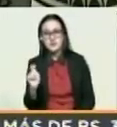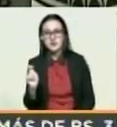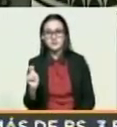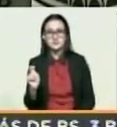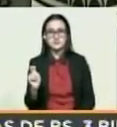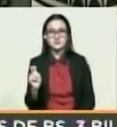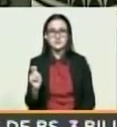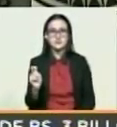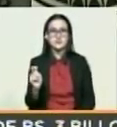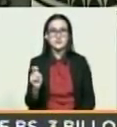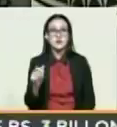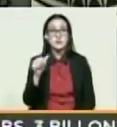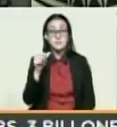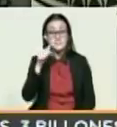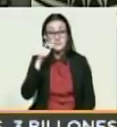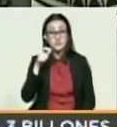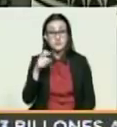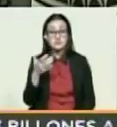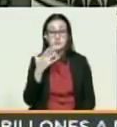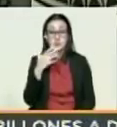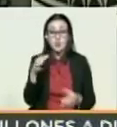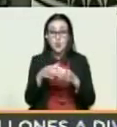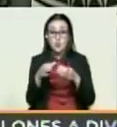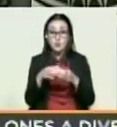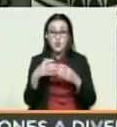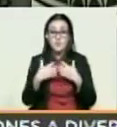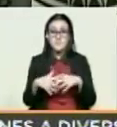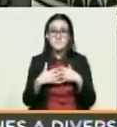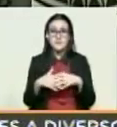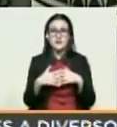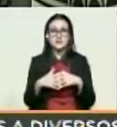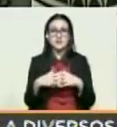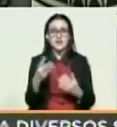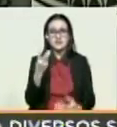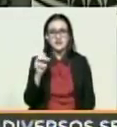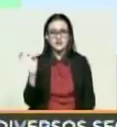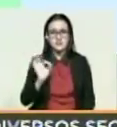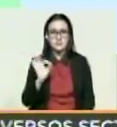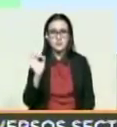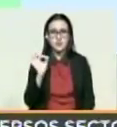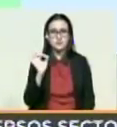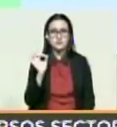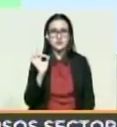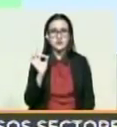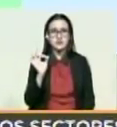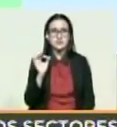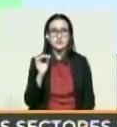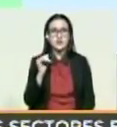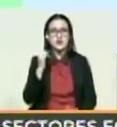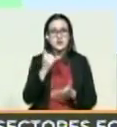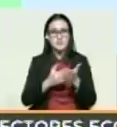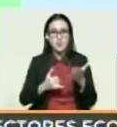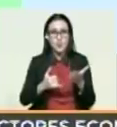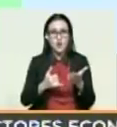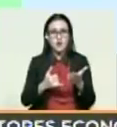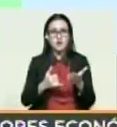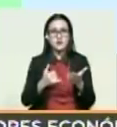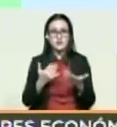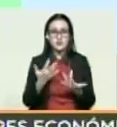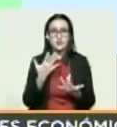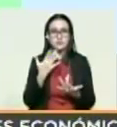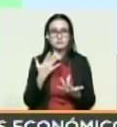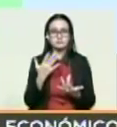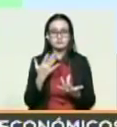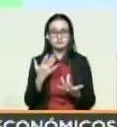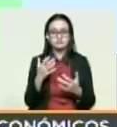y las personas jurídicas tienen un equivalente del 30 por ciento sobre el impuesto sobre la renta declarado en el ejercicio generalmente